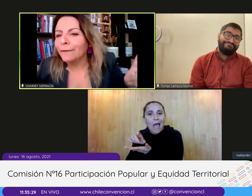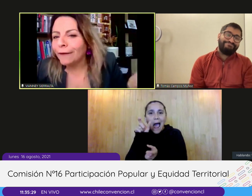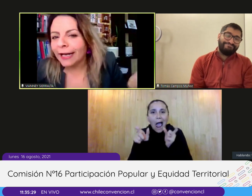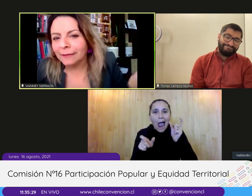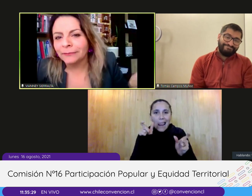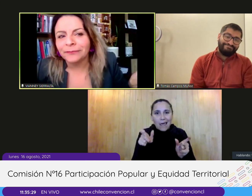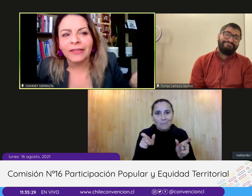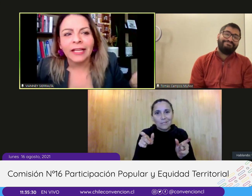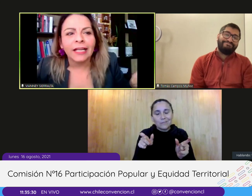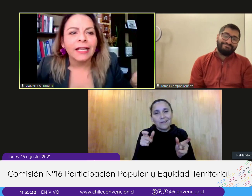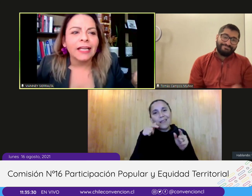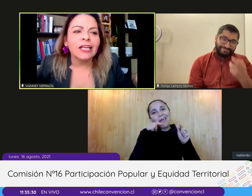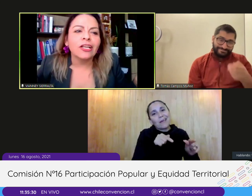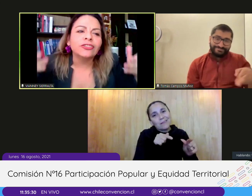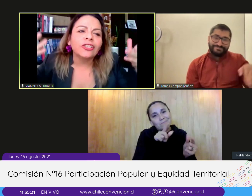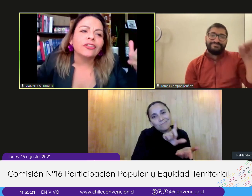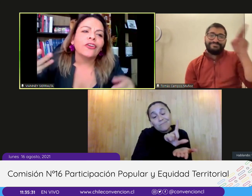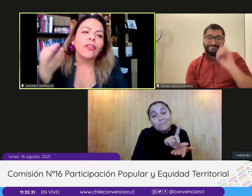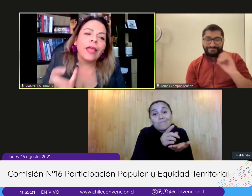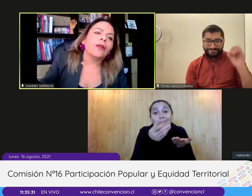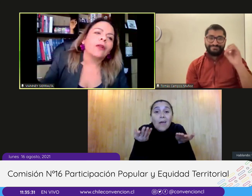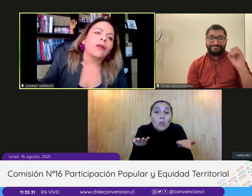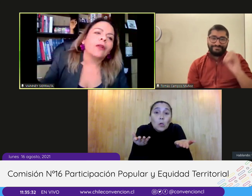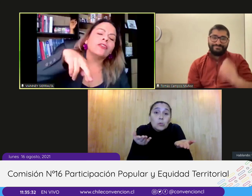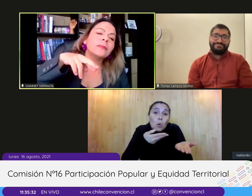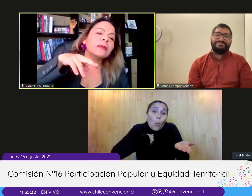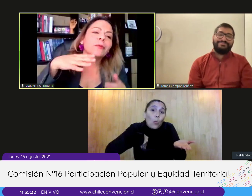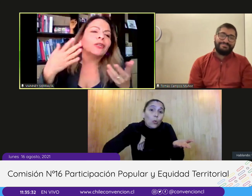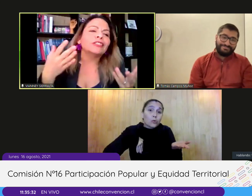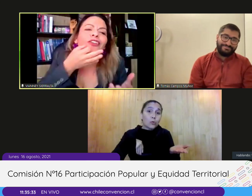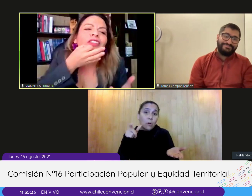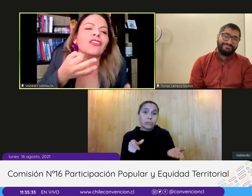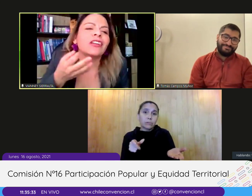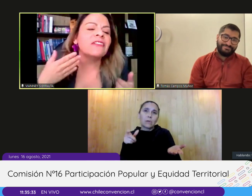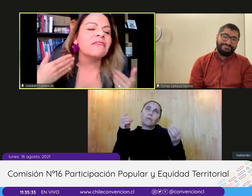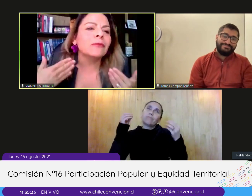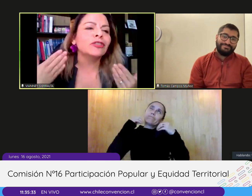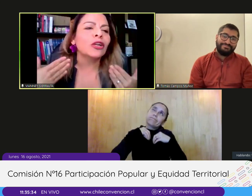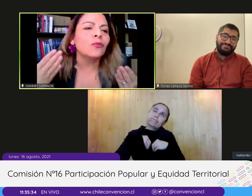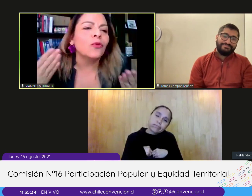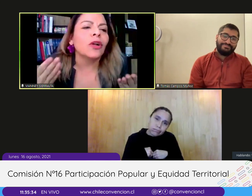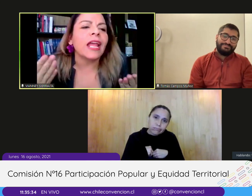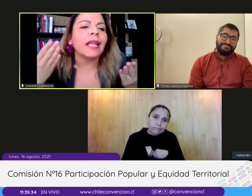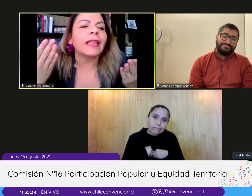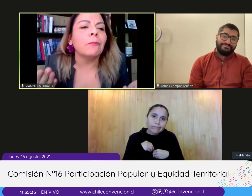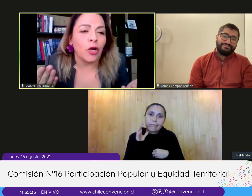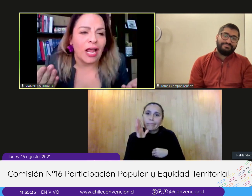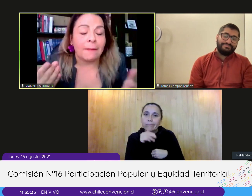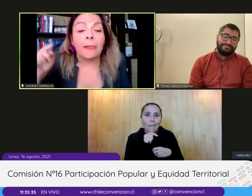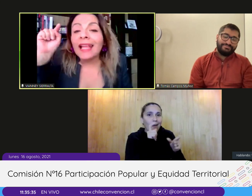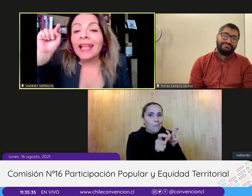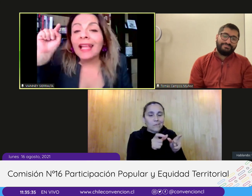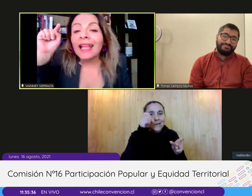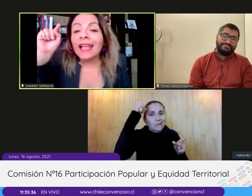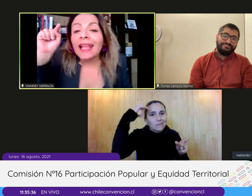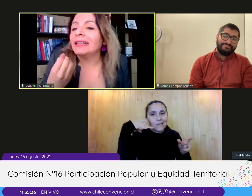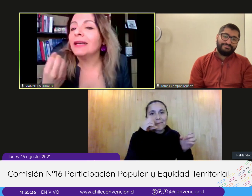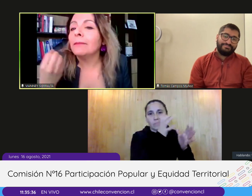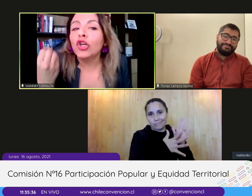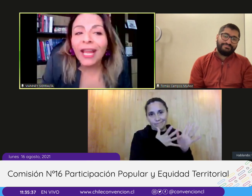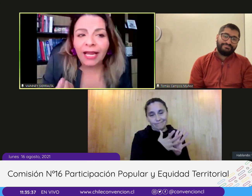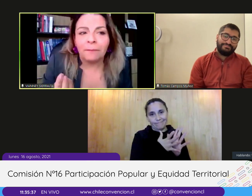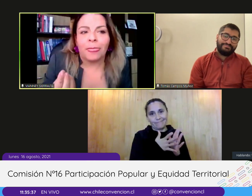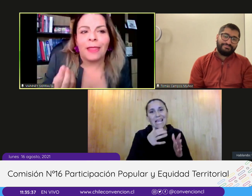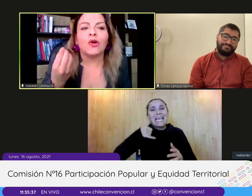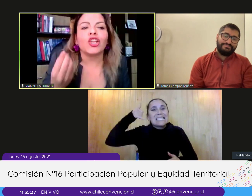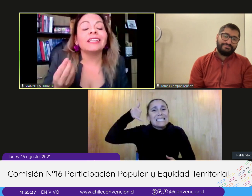Todos para afuera. Y nosotros de nuevo lo mismo, por eso digo que vivimos en un bucle temporal. Y eso